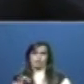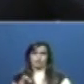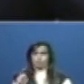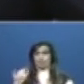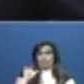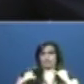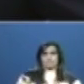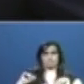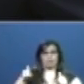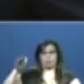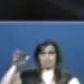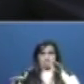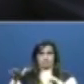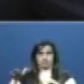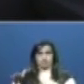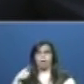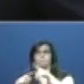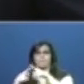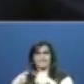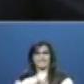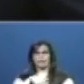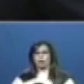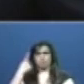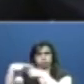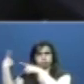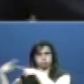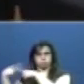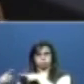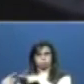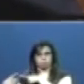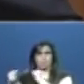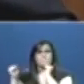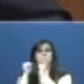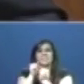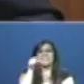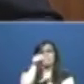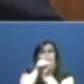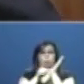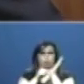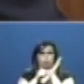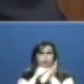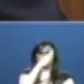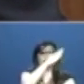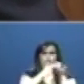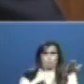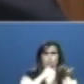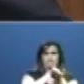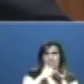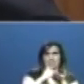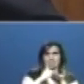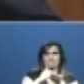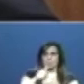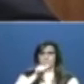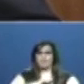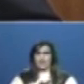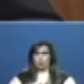además presenta diferencias cada vez mayores 20 puntos separan a las comunidades con con menor y con mayor